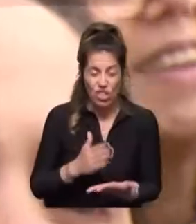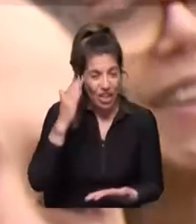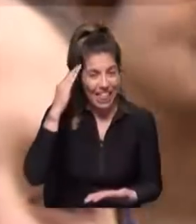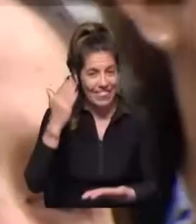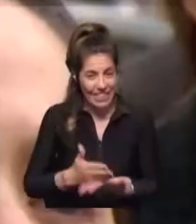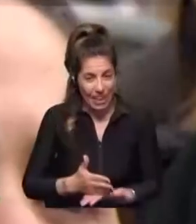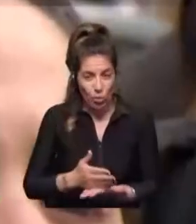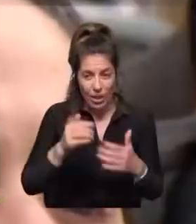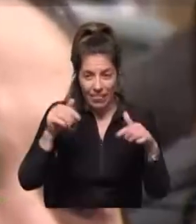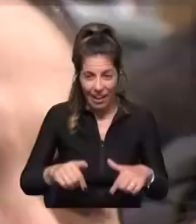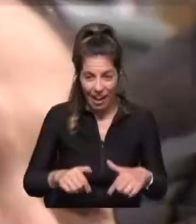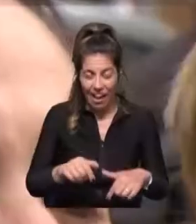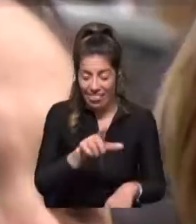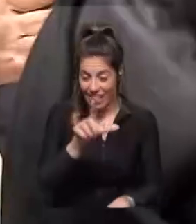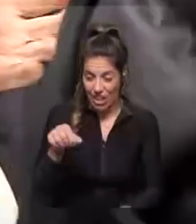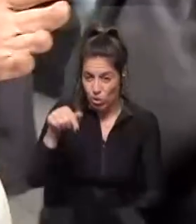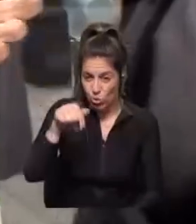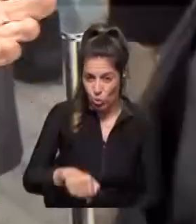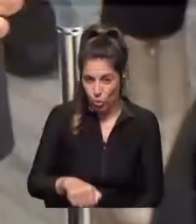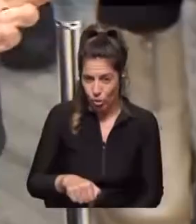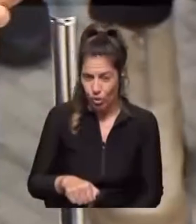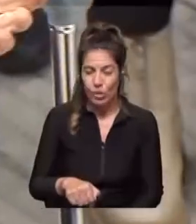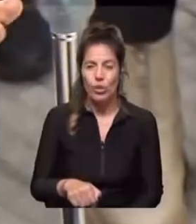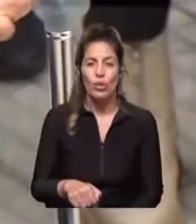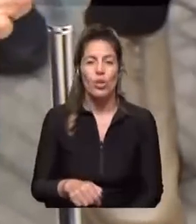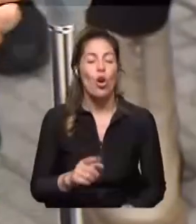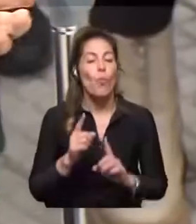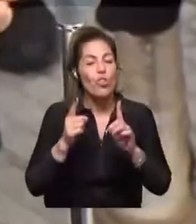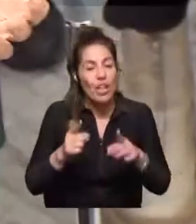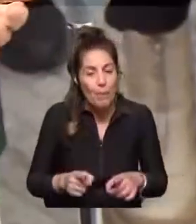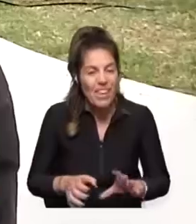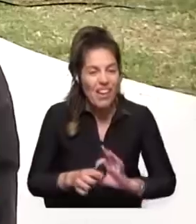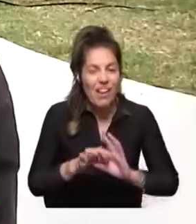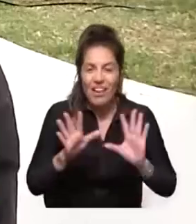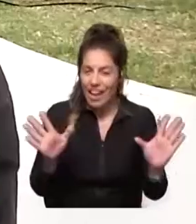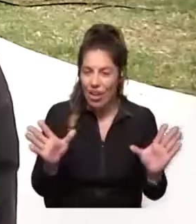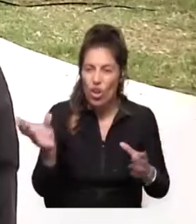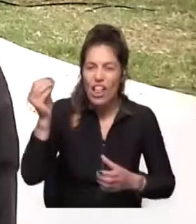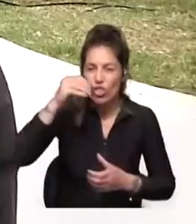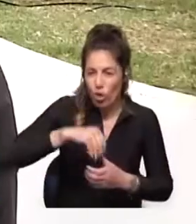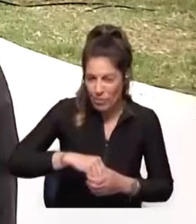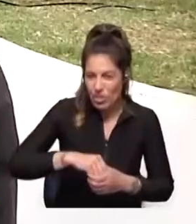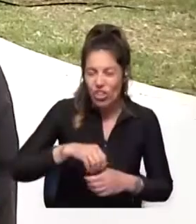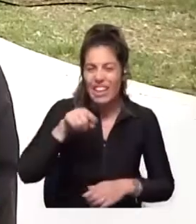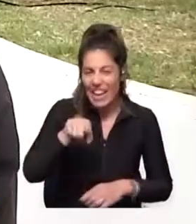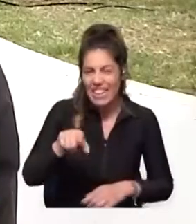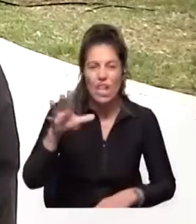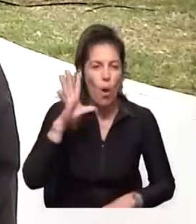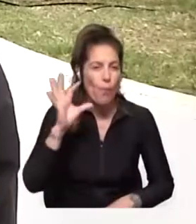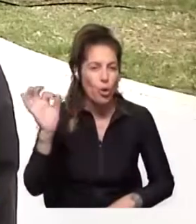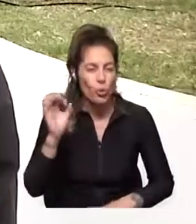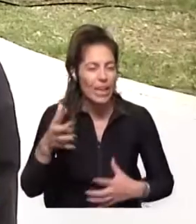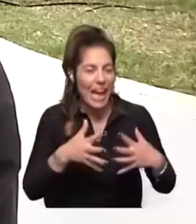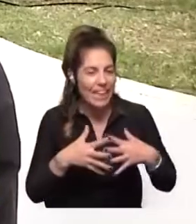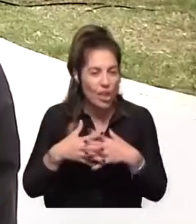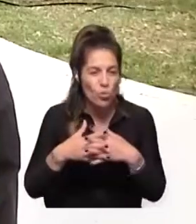Cívico militares del cono sur y como también queda claro la intromisión que en esa oportunidad Estados